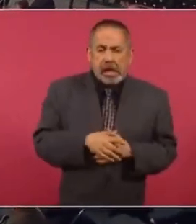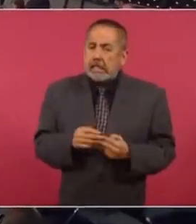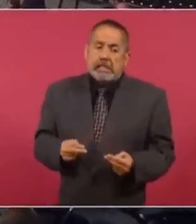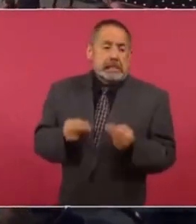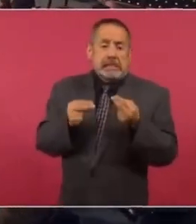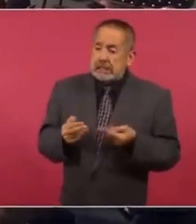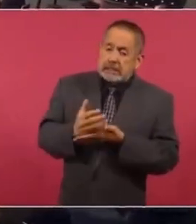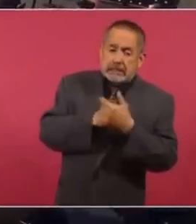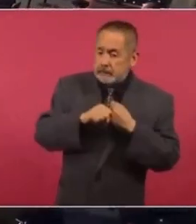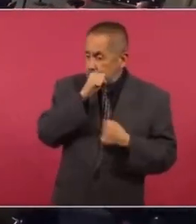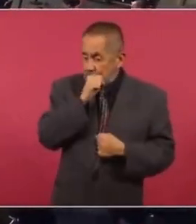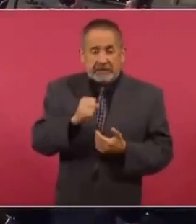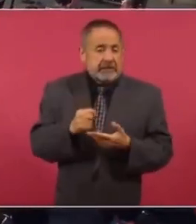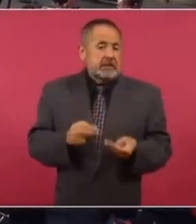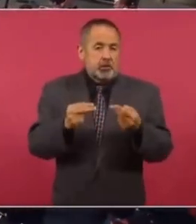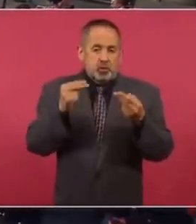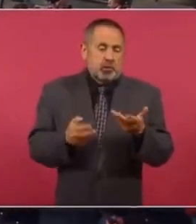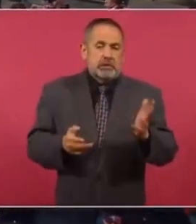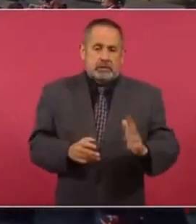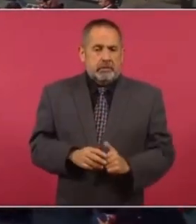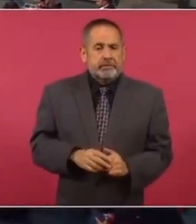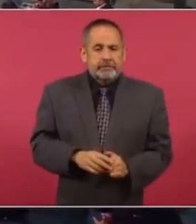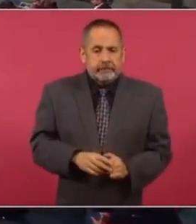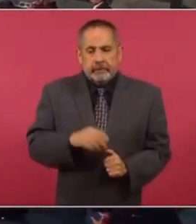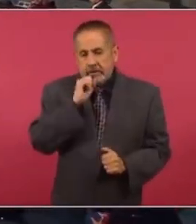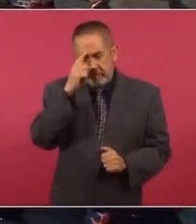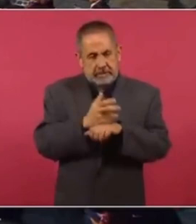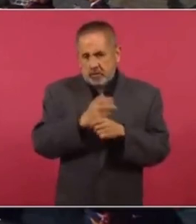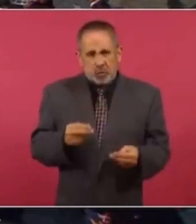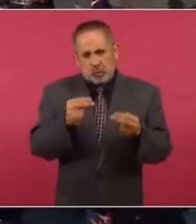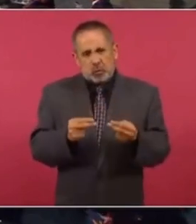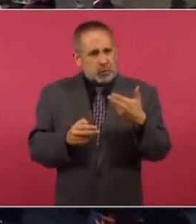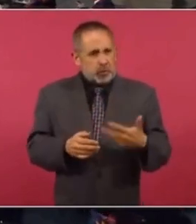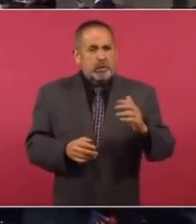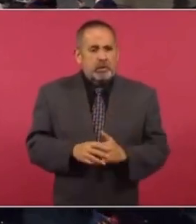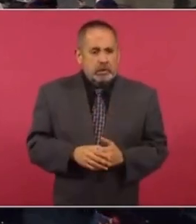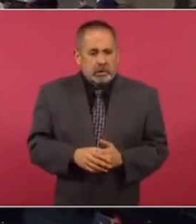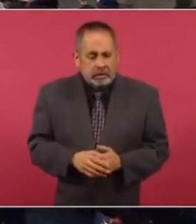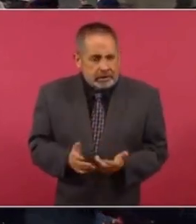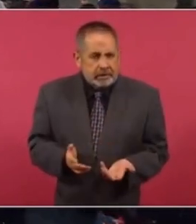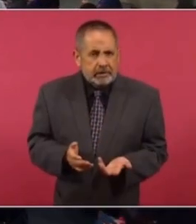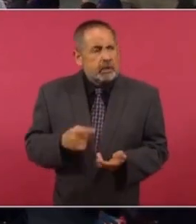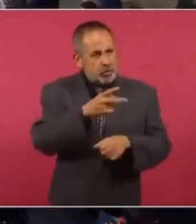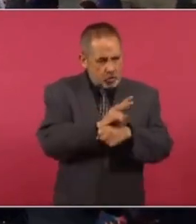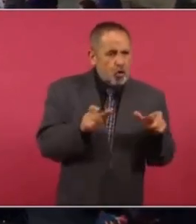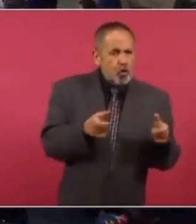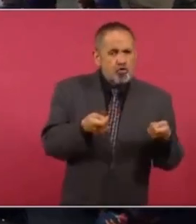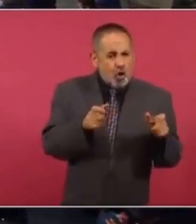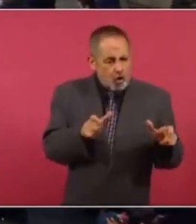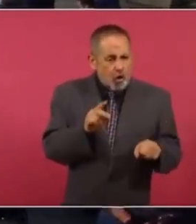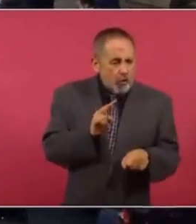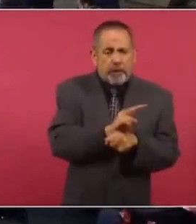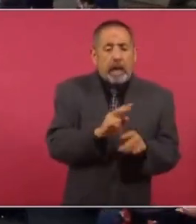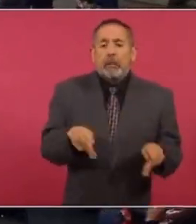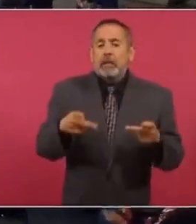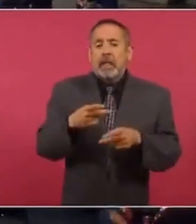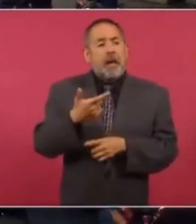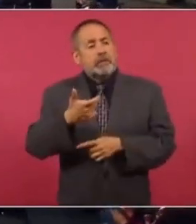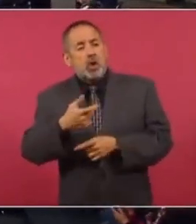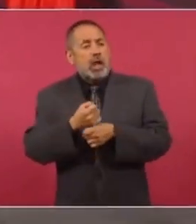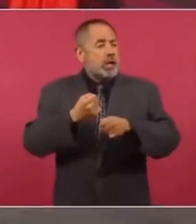negocio. Y también para Estados Unidos. ¿Por qué no controlan, sobre todo, la venta de